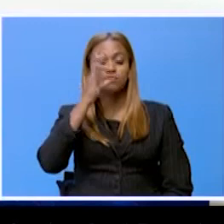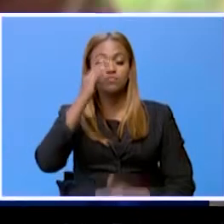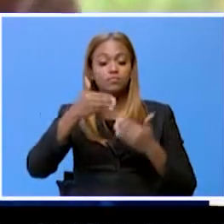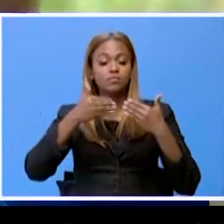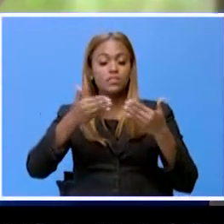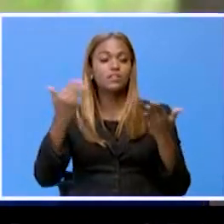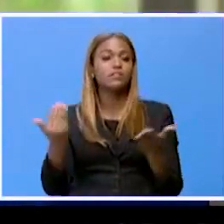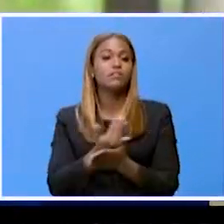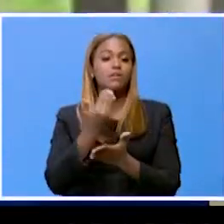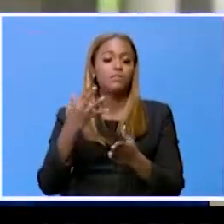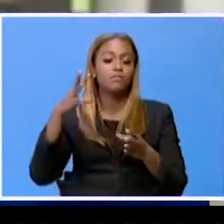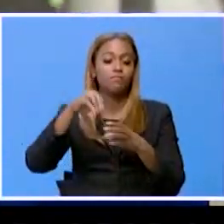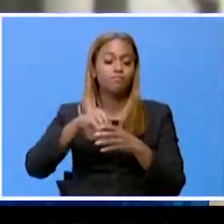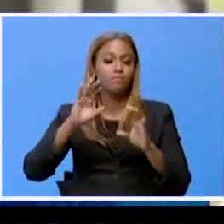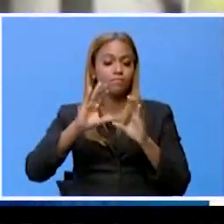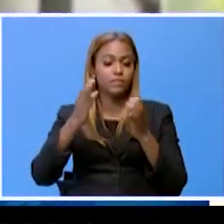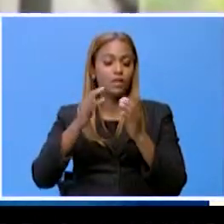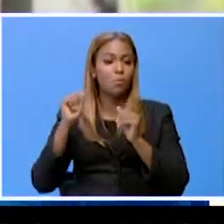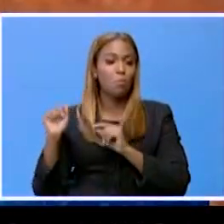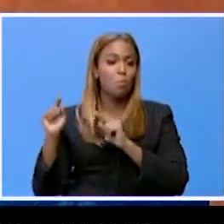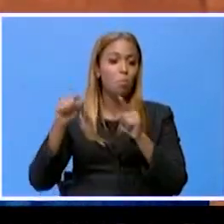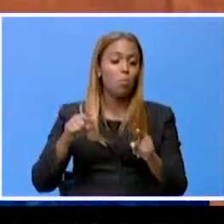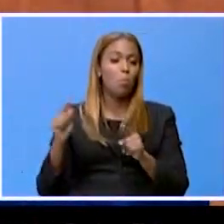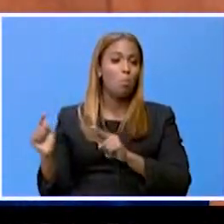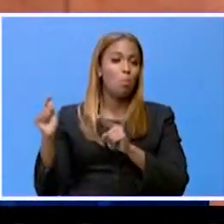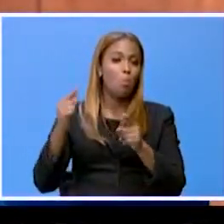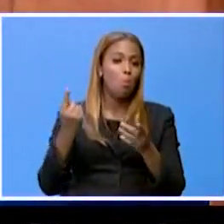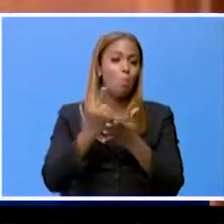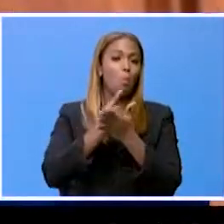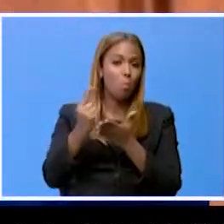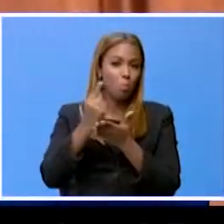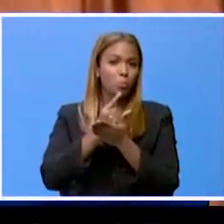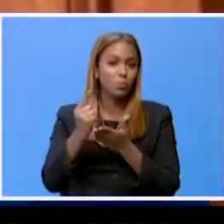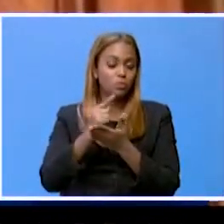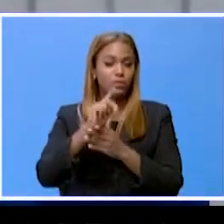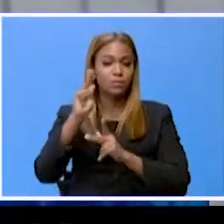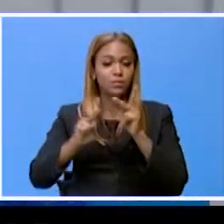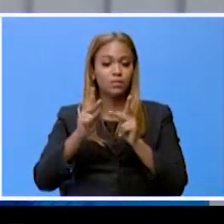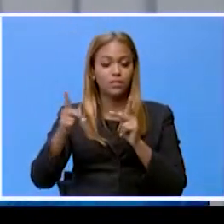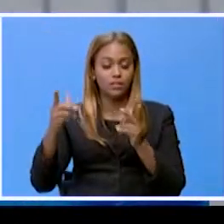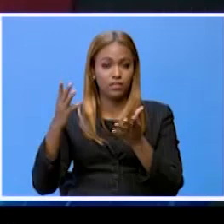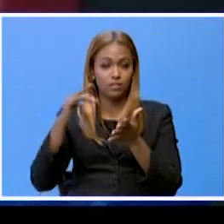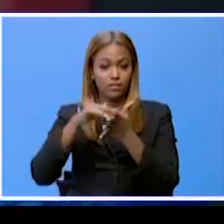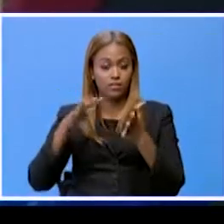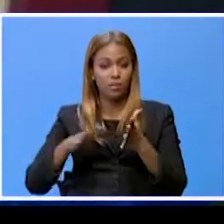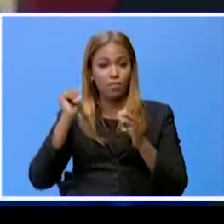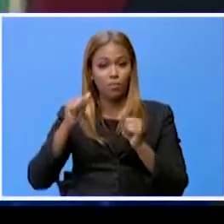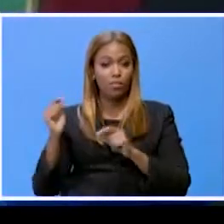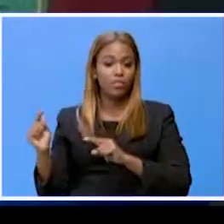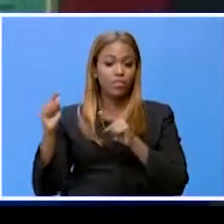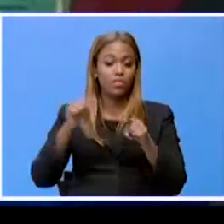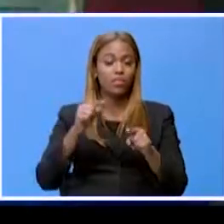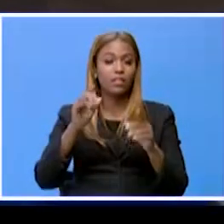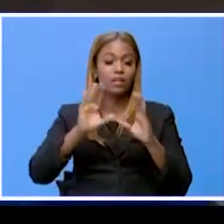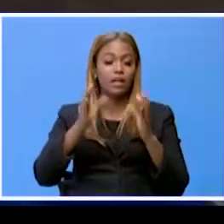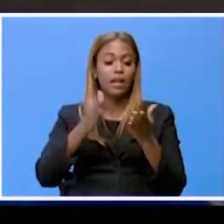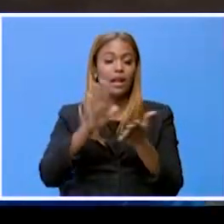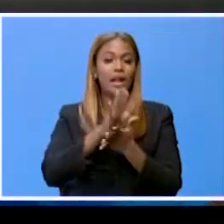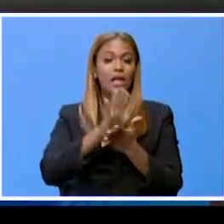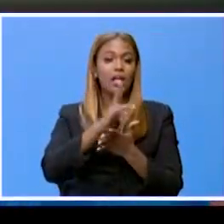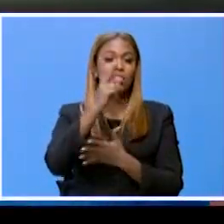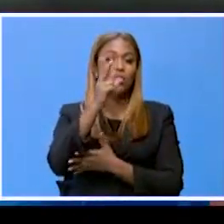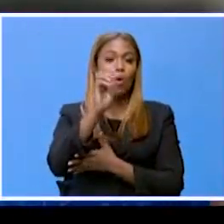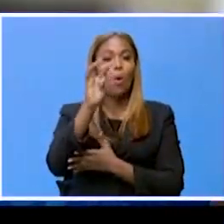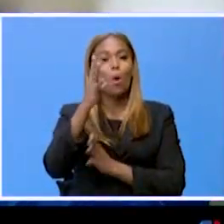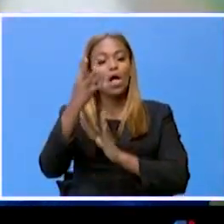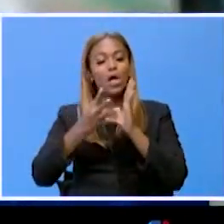nuevo modelo bajo la modalidad semipresencial y los estudiantes permanecerán en las aulas entre 2 y 4 horas dependiendo del